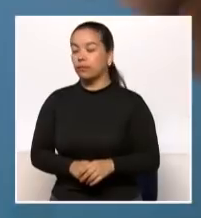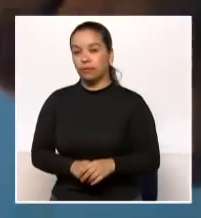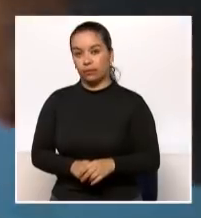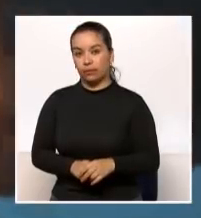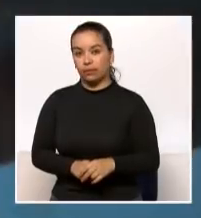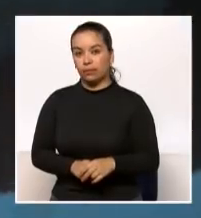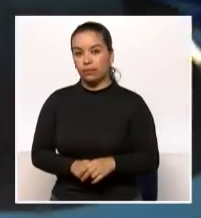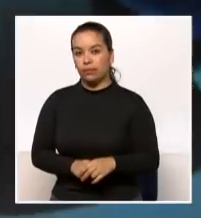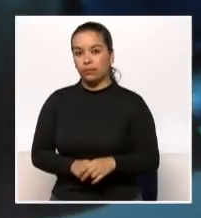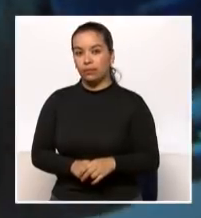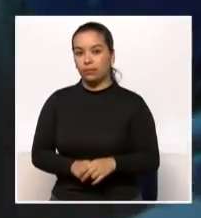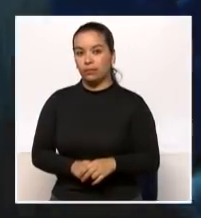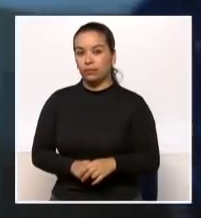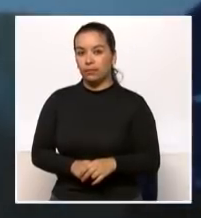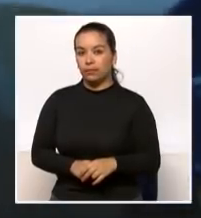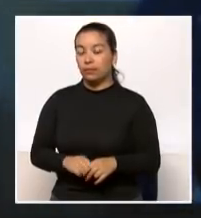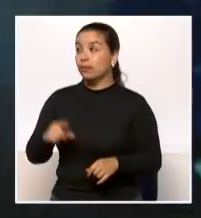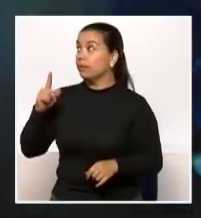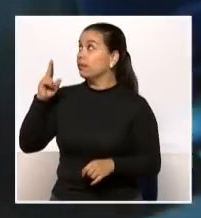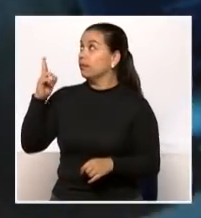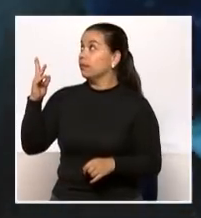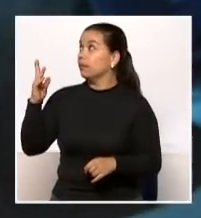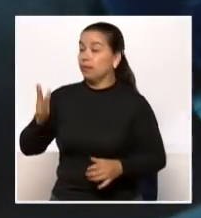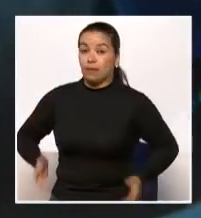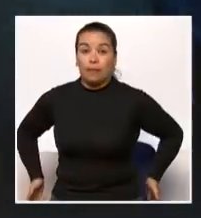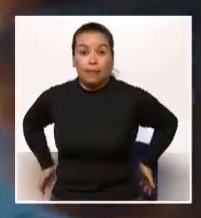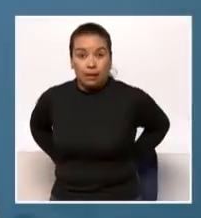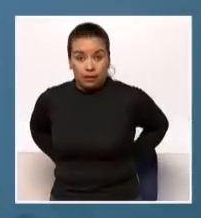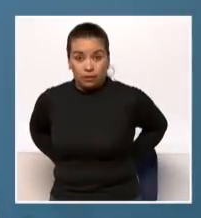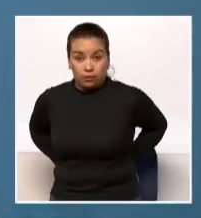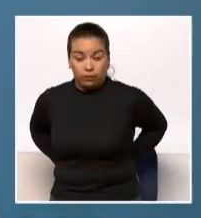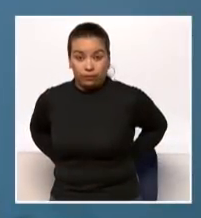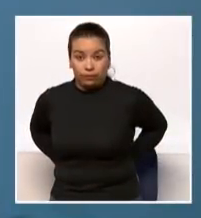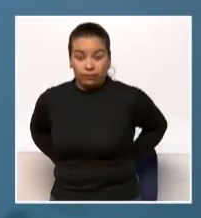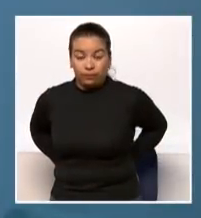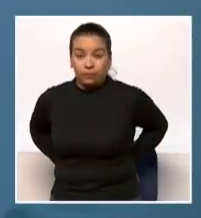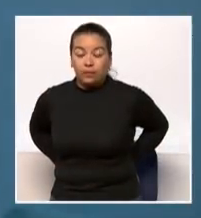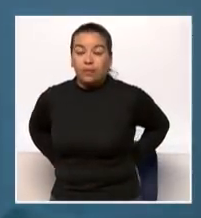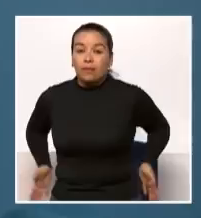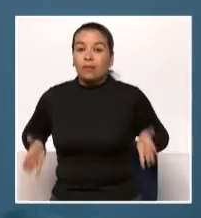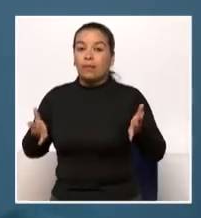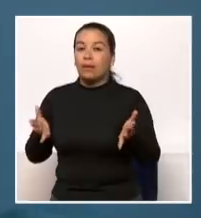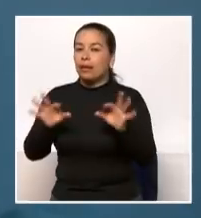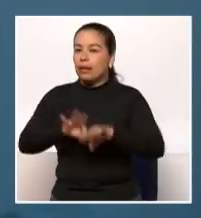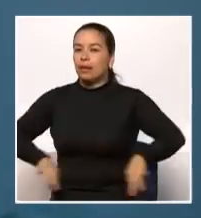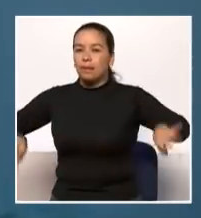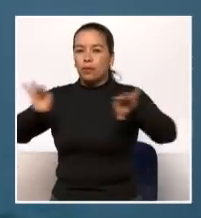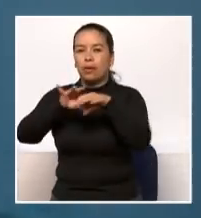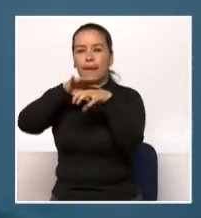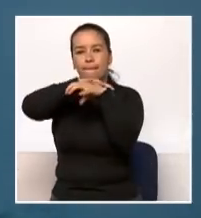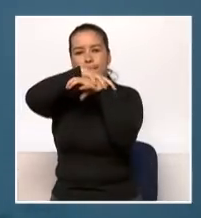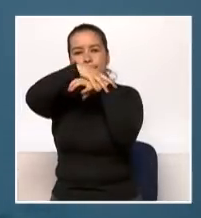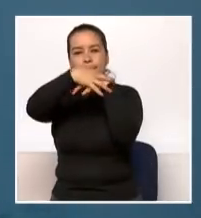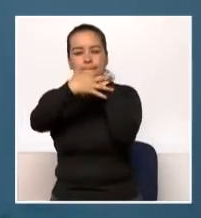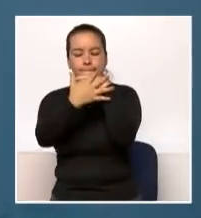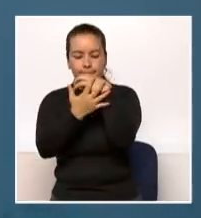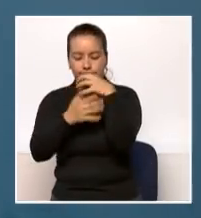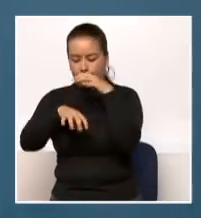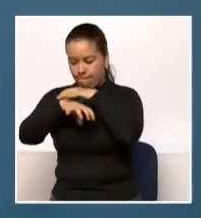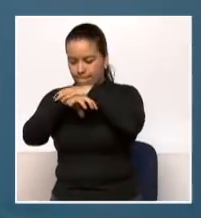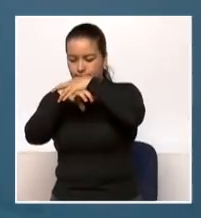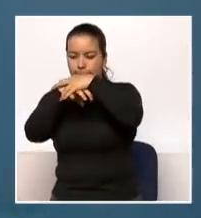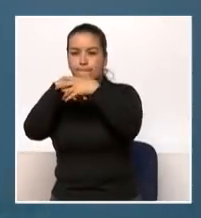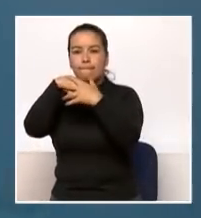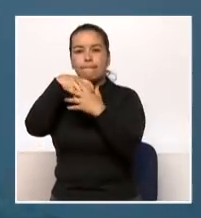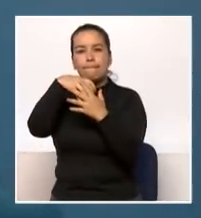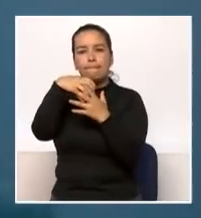Aquí vemos el riñón, ¿cierto? Vemos la medular y la corteza. Lo más importante de ver del riñón es la corteza, porque la corteza es la